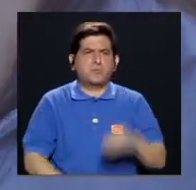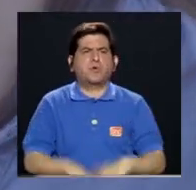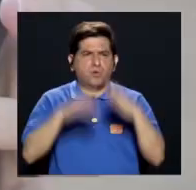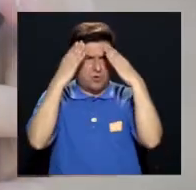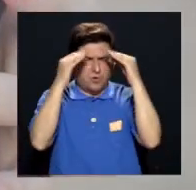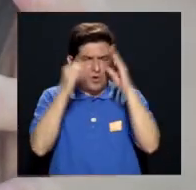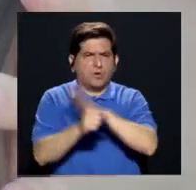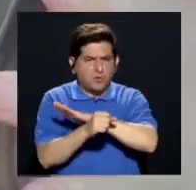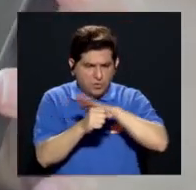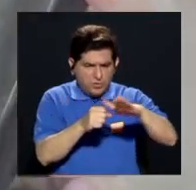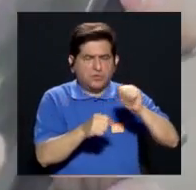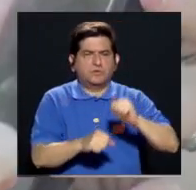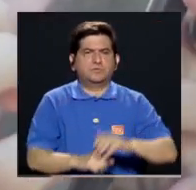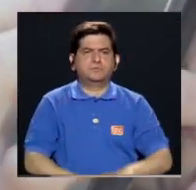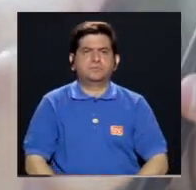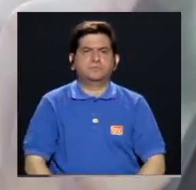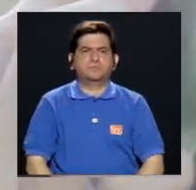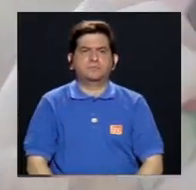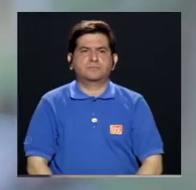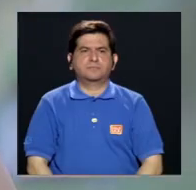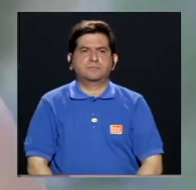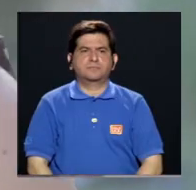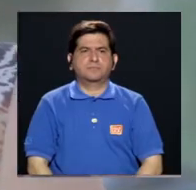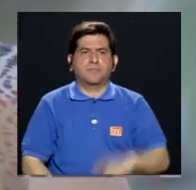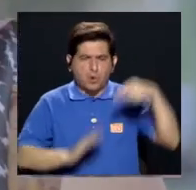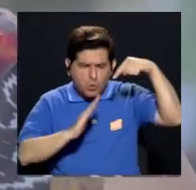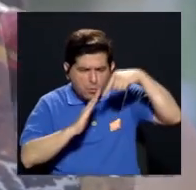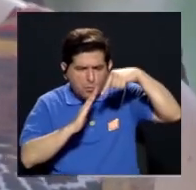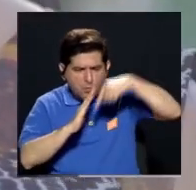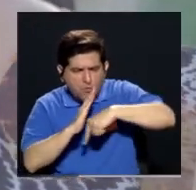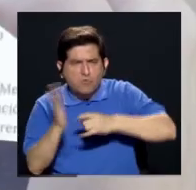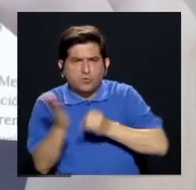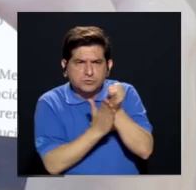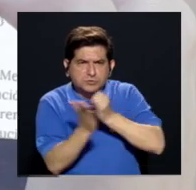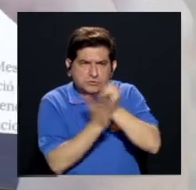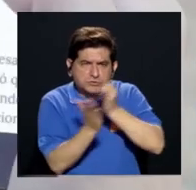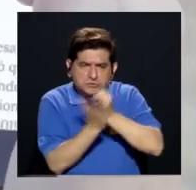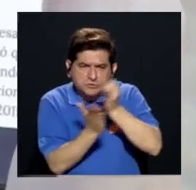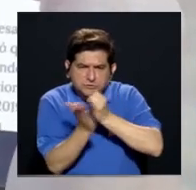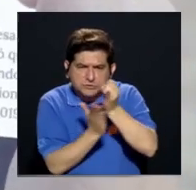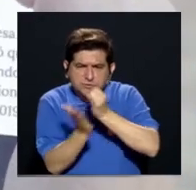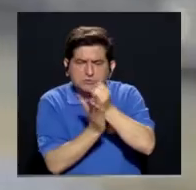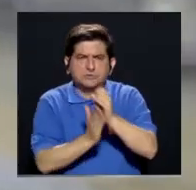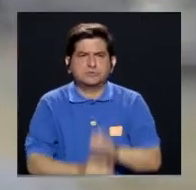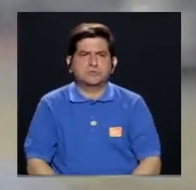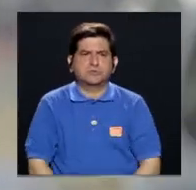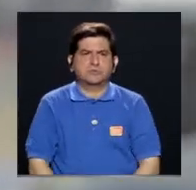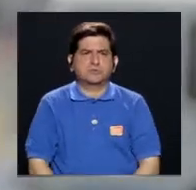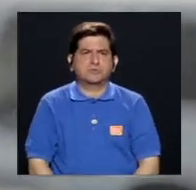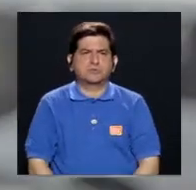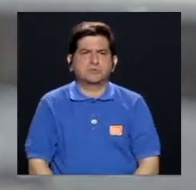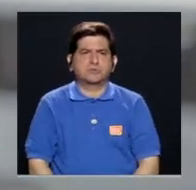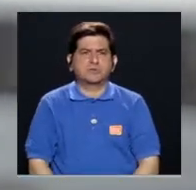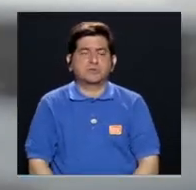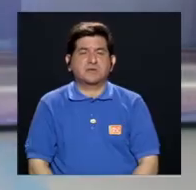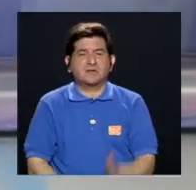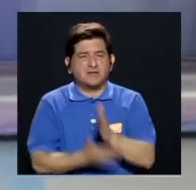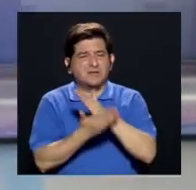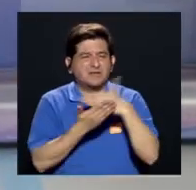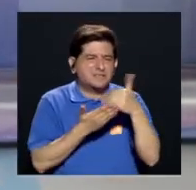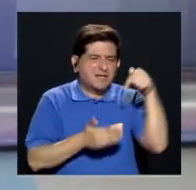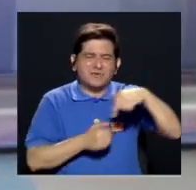suficiente información. Están profundizando en la investigación. Que es algo que no se hace mucho en este